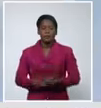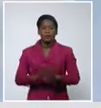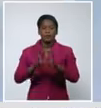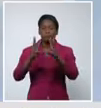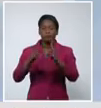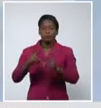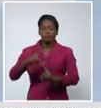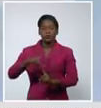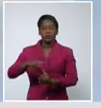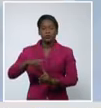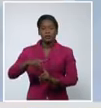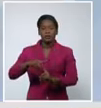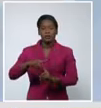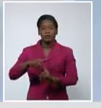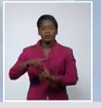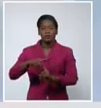suman